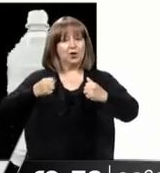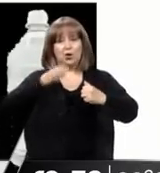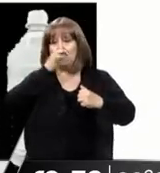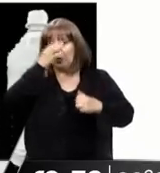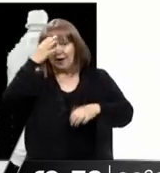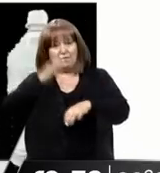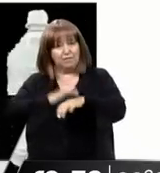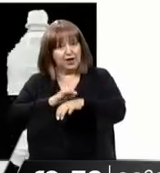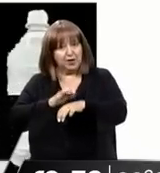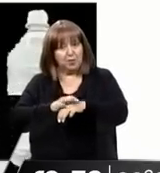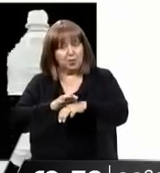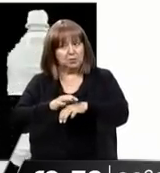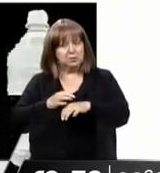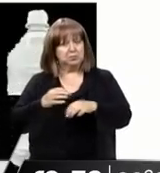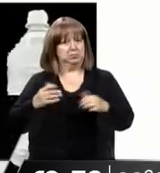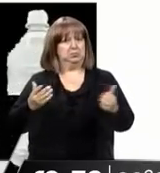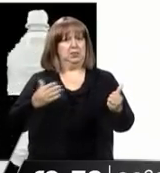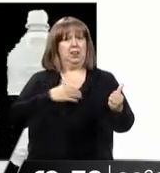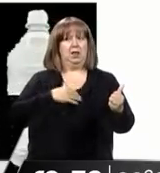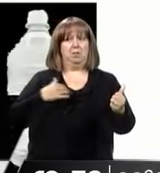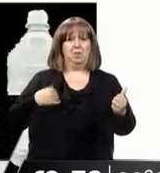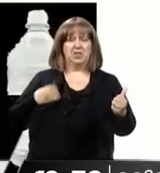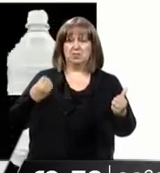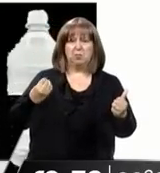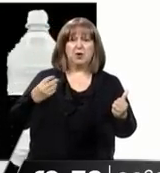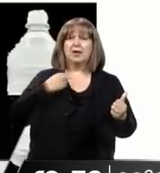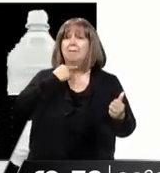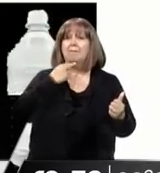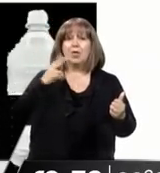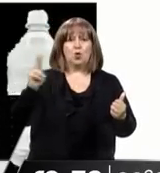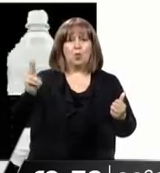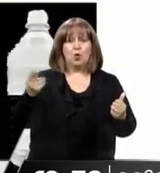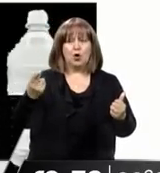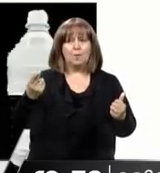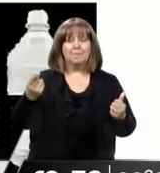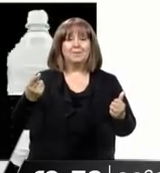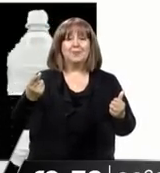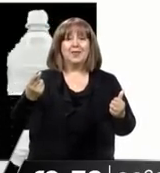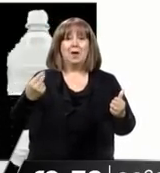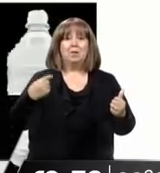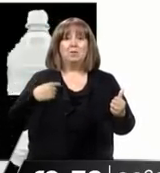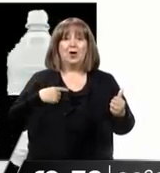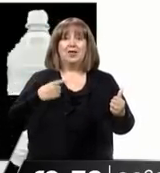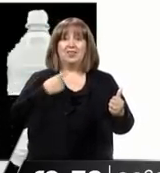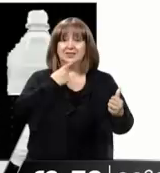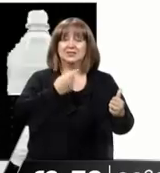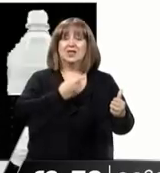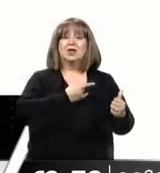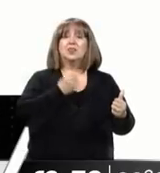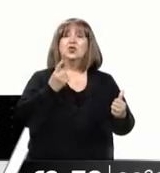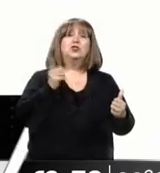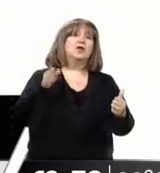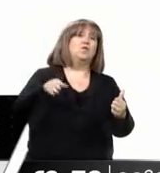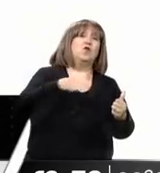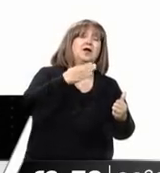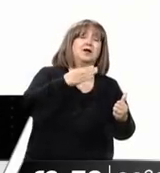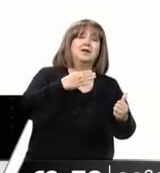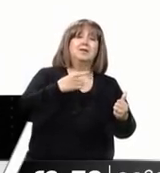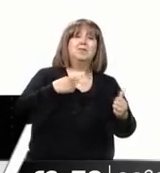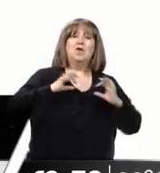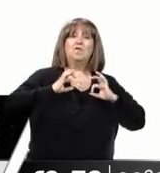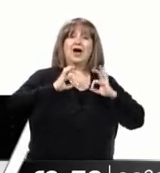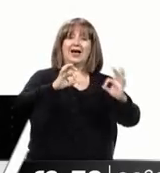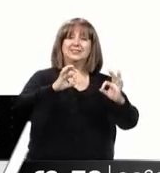alguno Y que cuando surge esto y que había estado en vacaciones de su padre en ese en ese mes